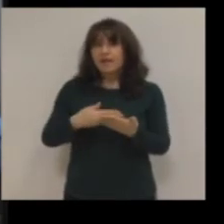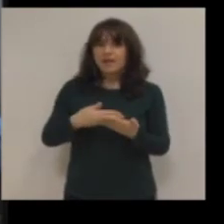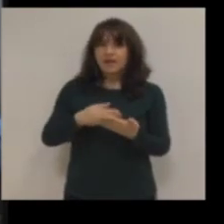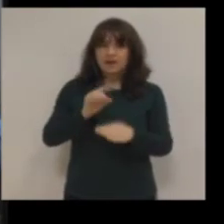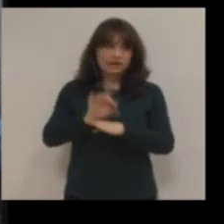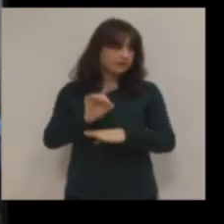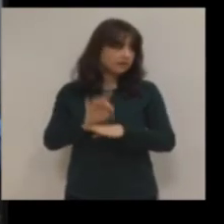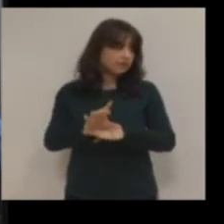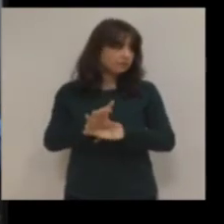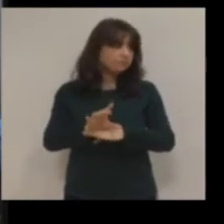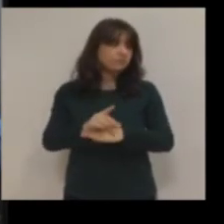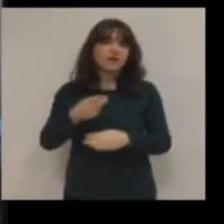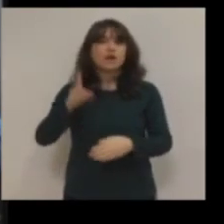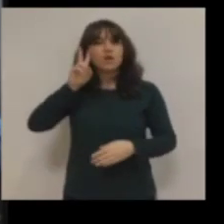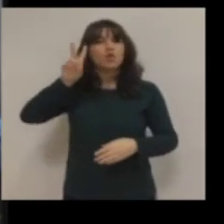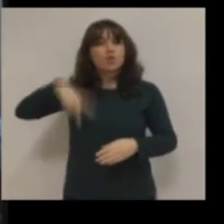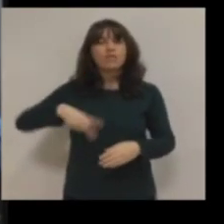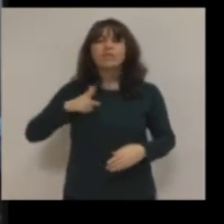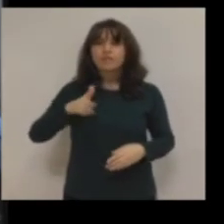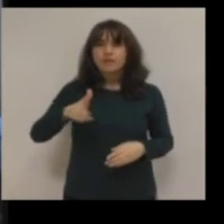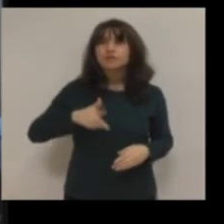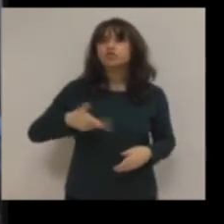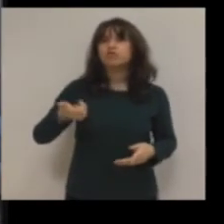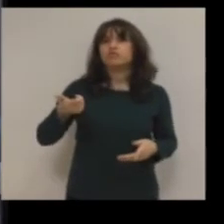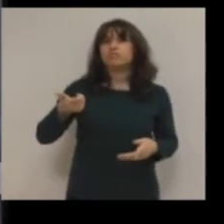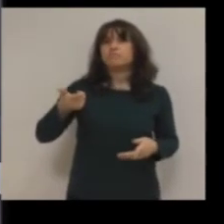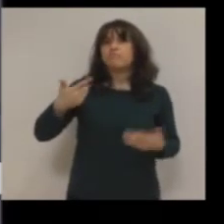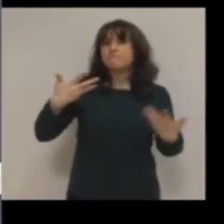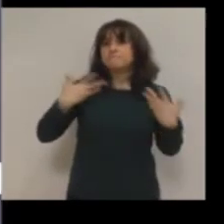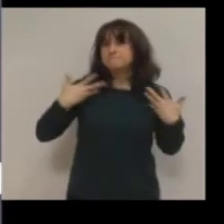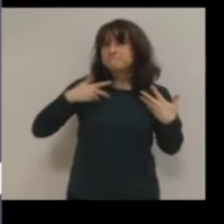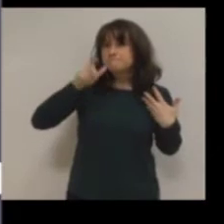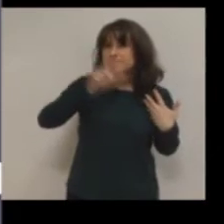a las personas más vulnerables, reconocía a las víctimas de